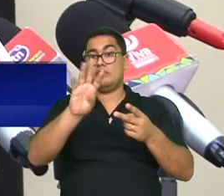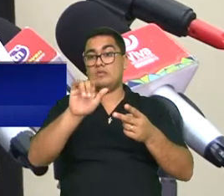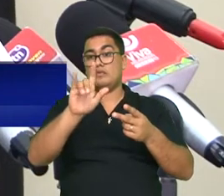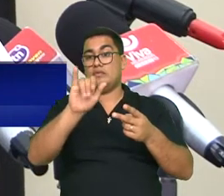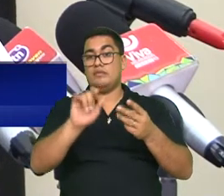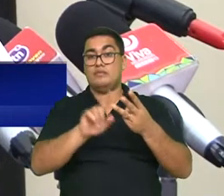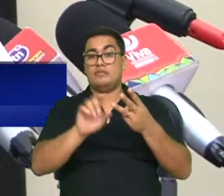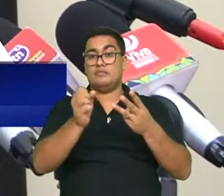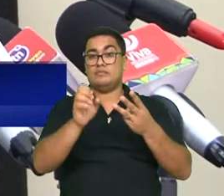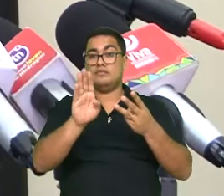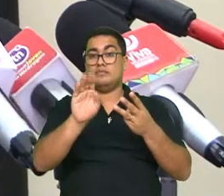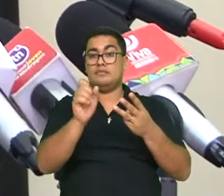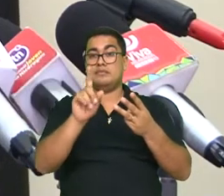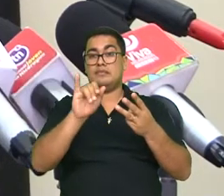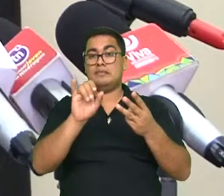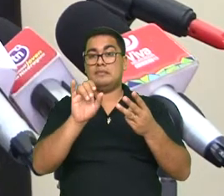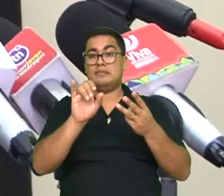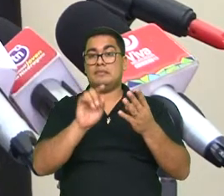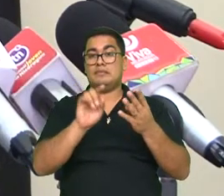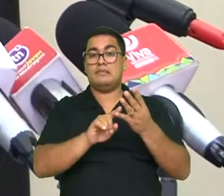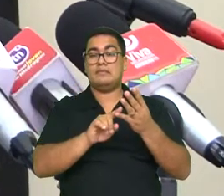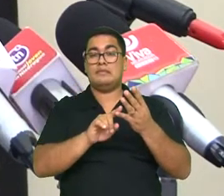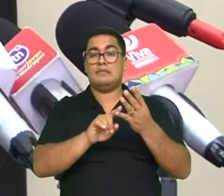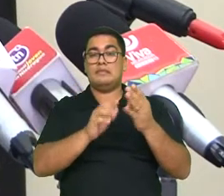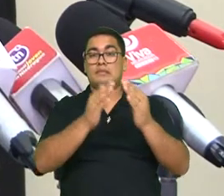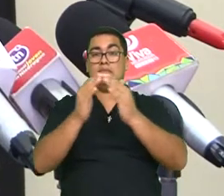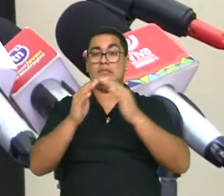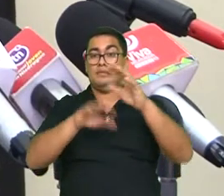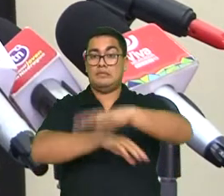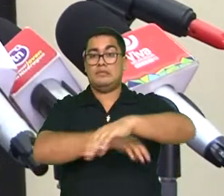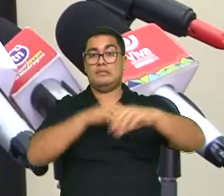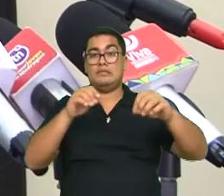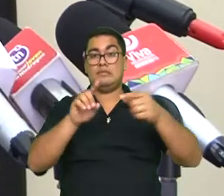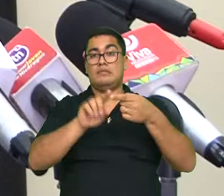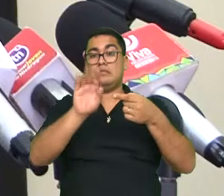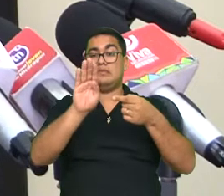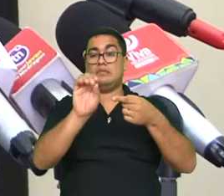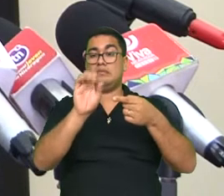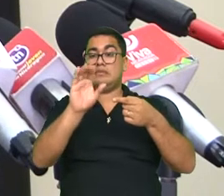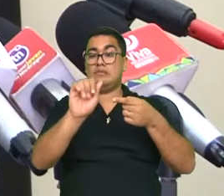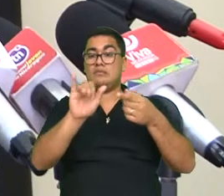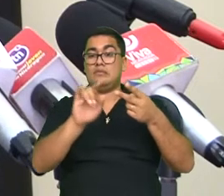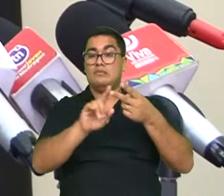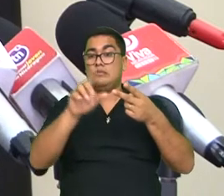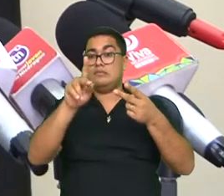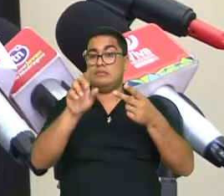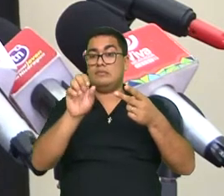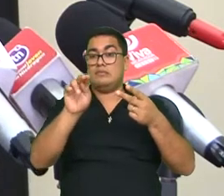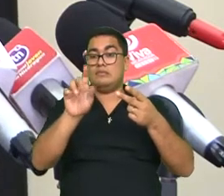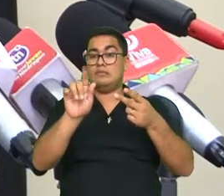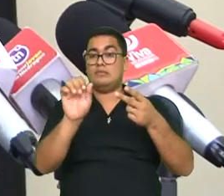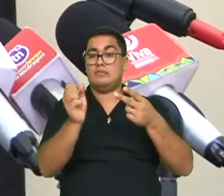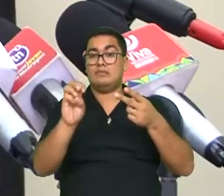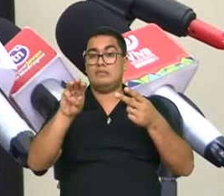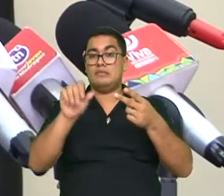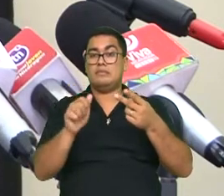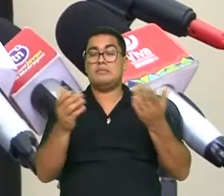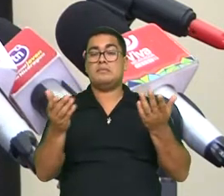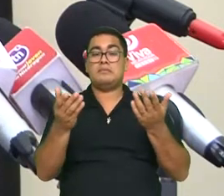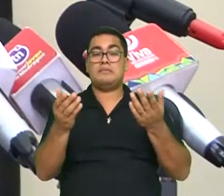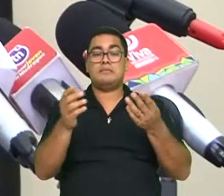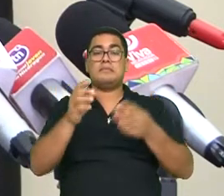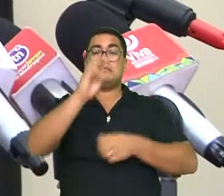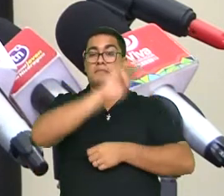Yalí, Ciudad de Jinotega, San José de Bocay, Santa María de Pantasma,